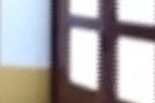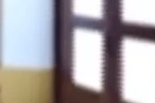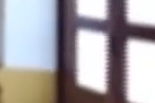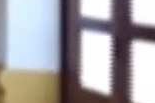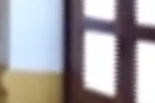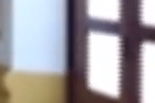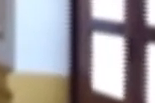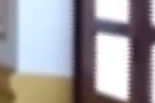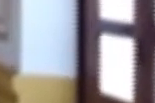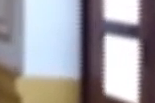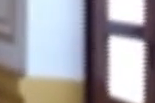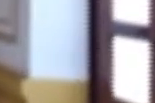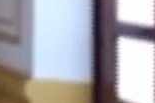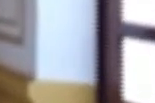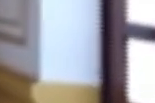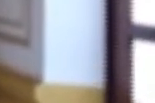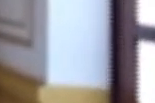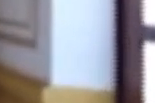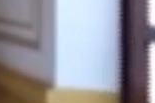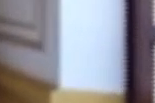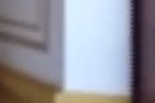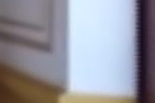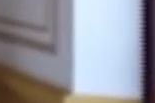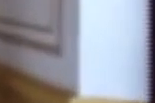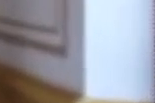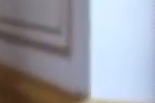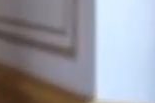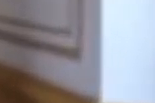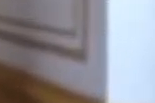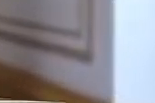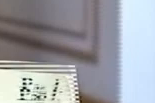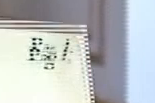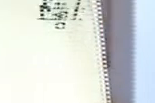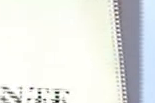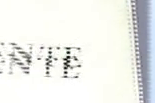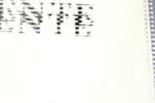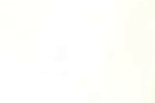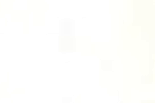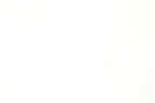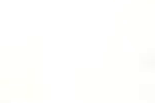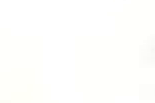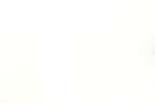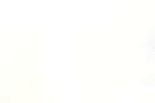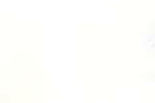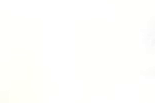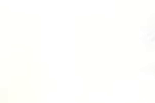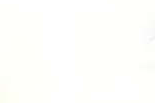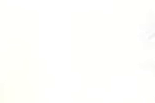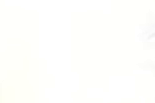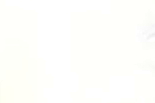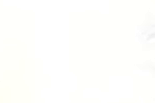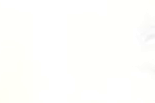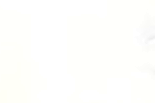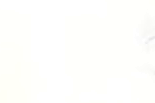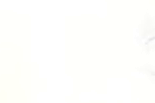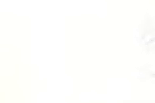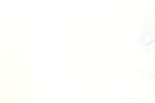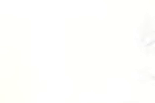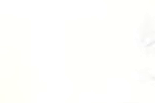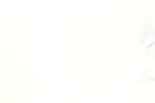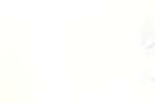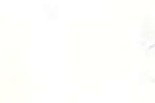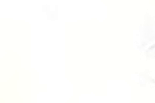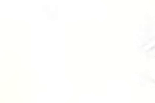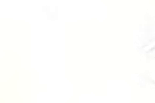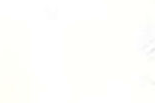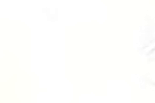el Ejecutivo, el Legislativo y el Judicial. Lo sucedido en aquella histórica sesión se encuentra registrado en